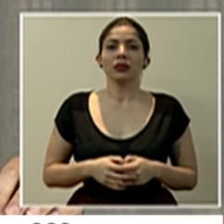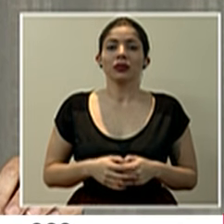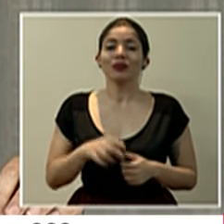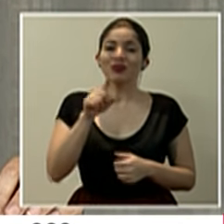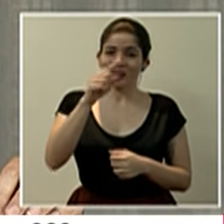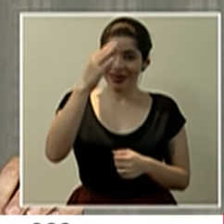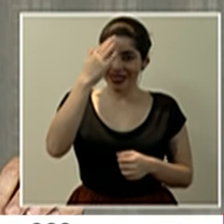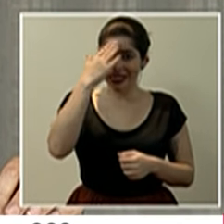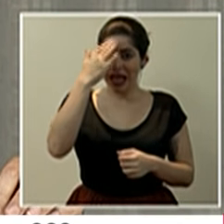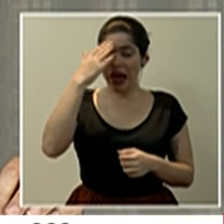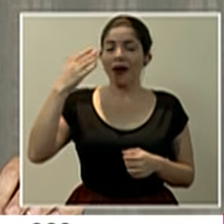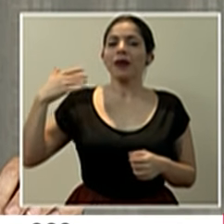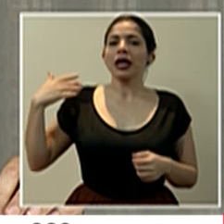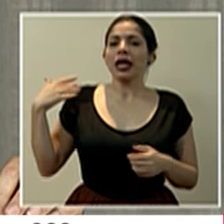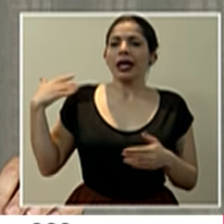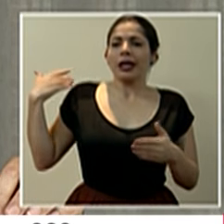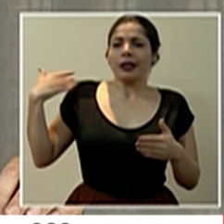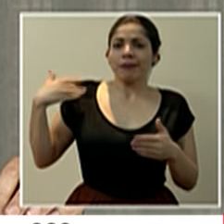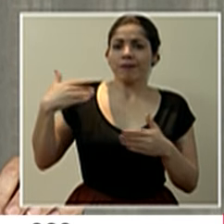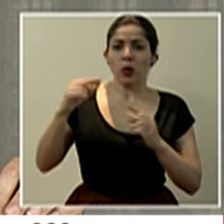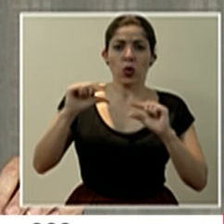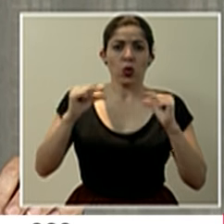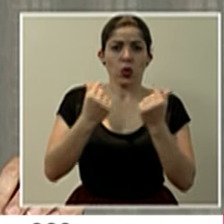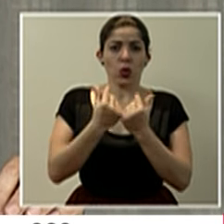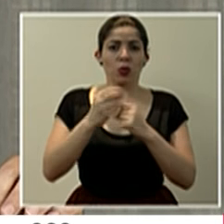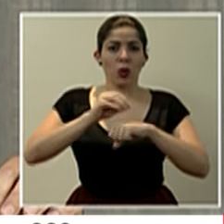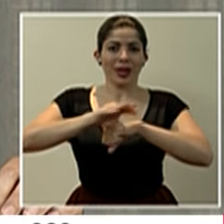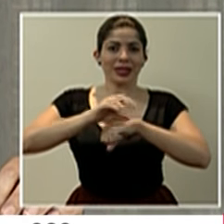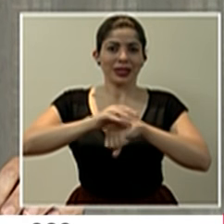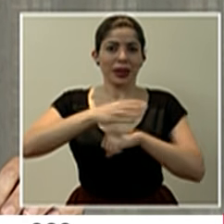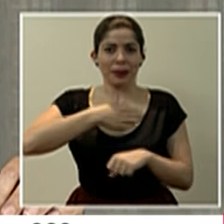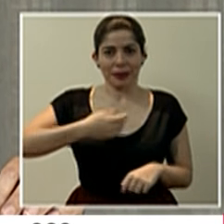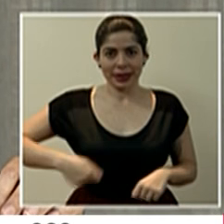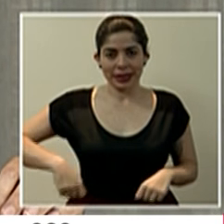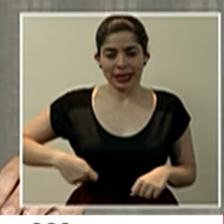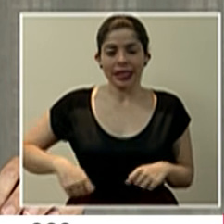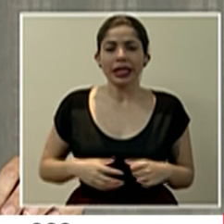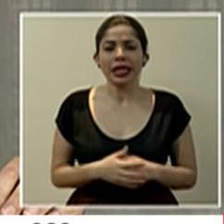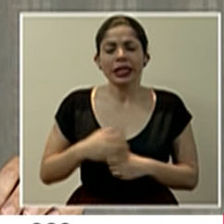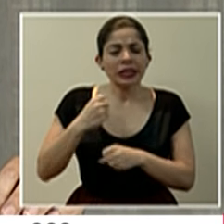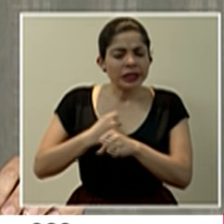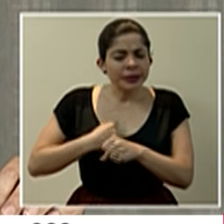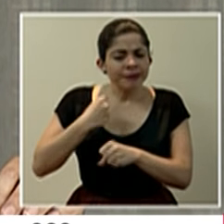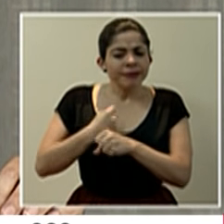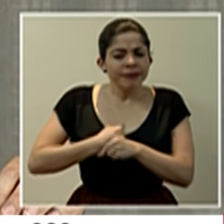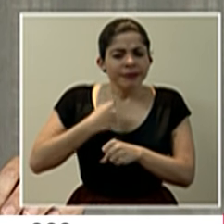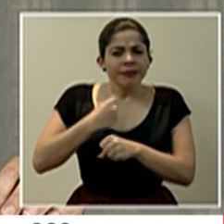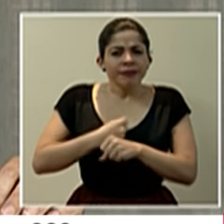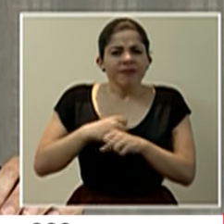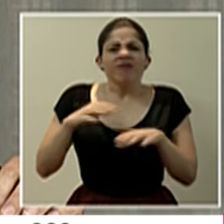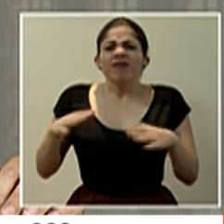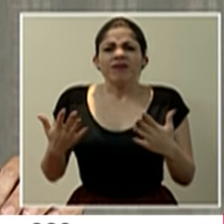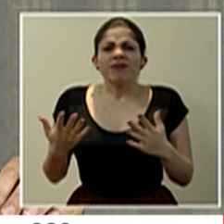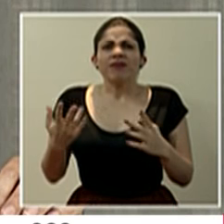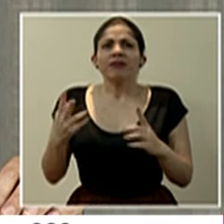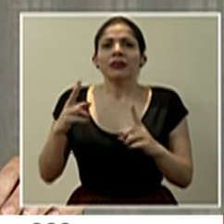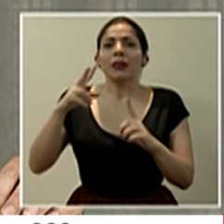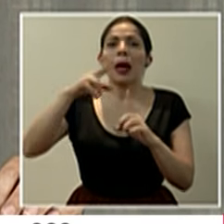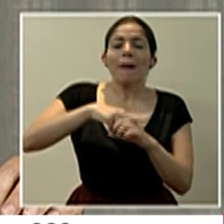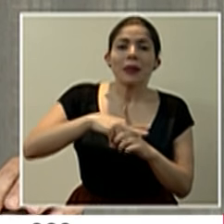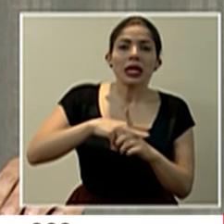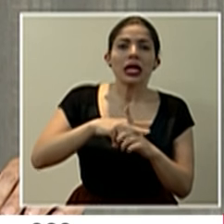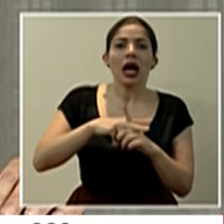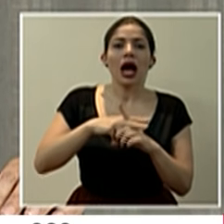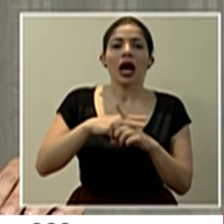Como ustedes saben, hemos venido el grupo de asesor del presidente trabajando en la implementación o la liberación